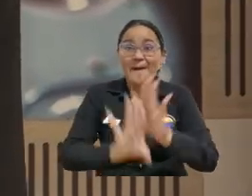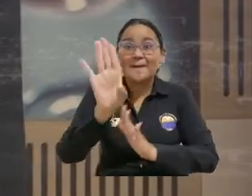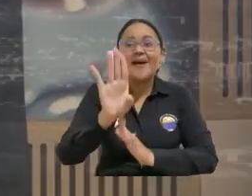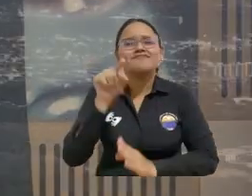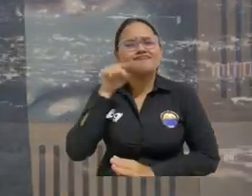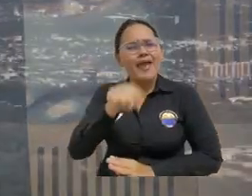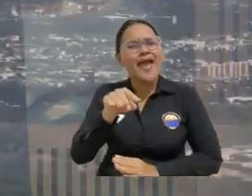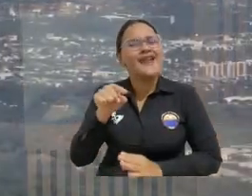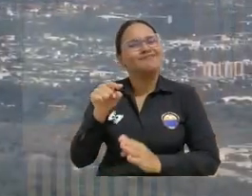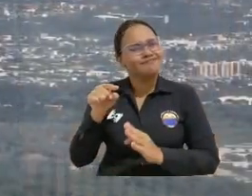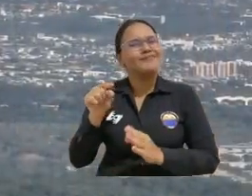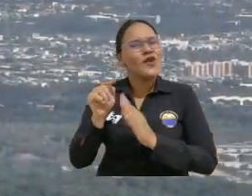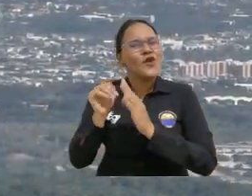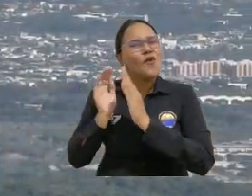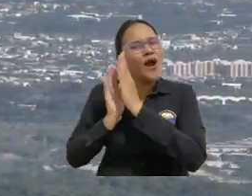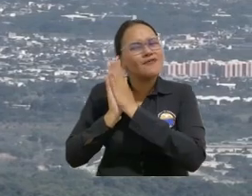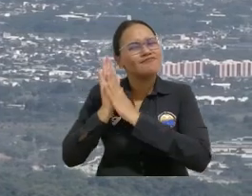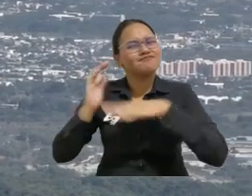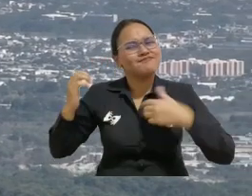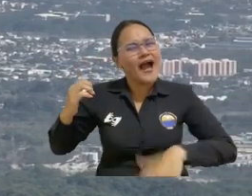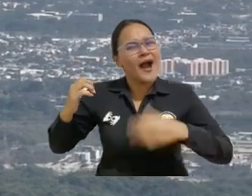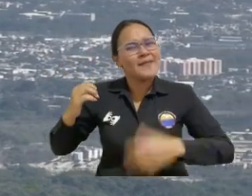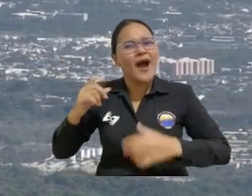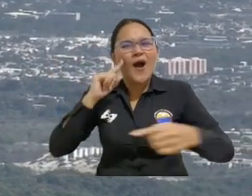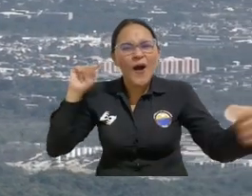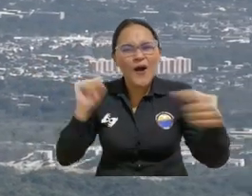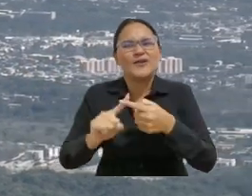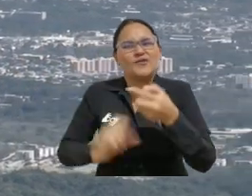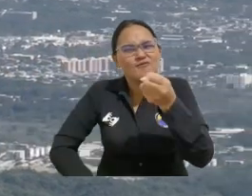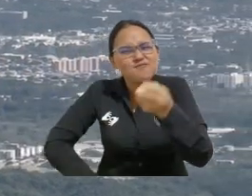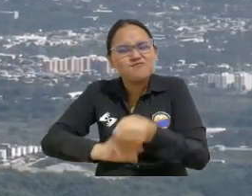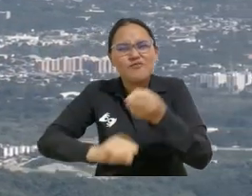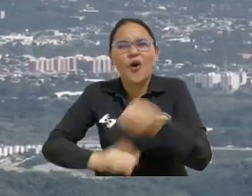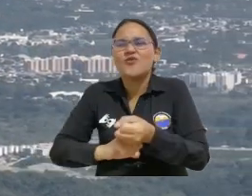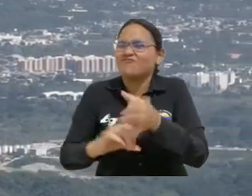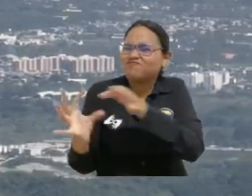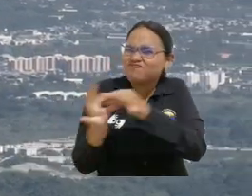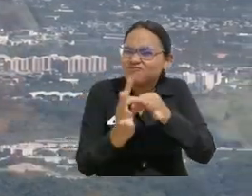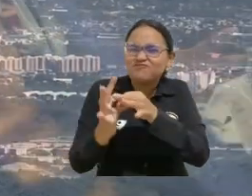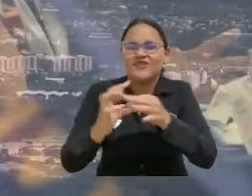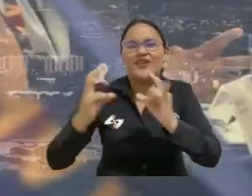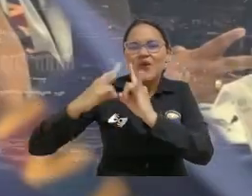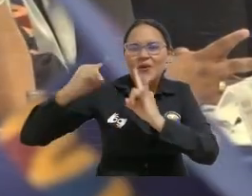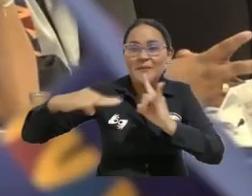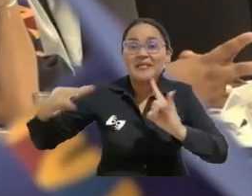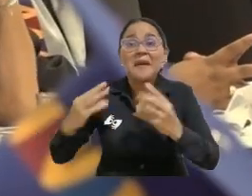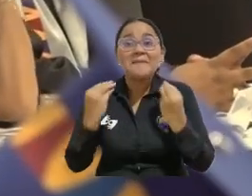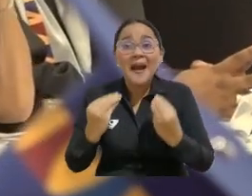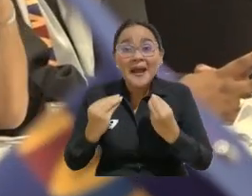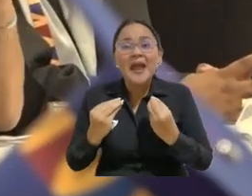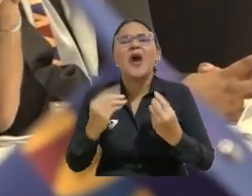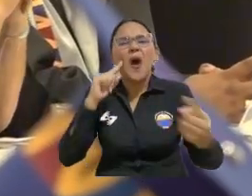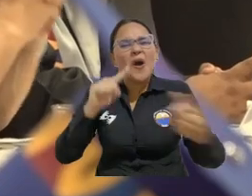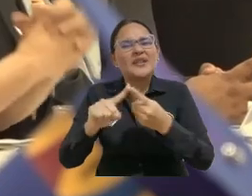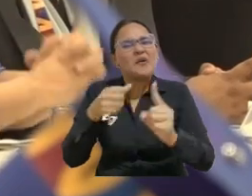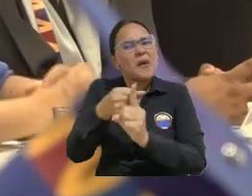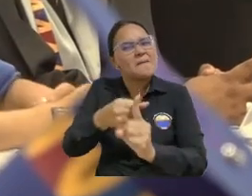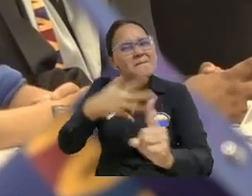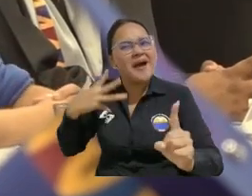ciudad, Carlos Vives ratificó su compromiso para continuar trabajando articuladamente con UniMagdalena en el desarrollo de